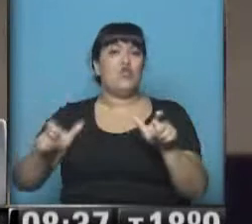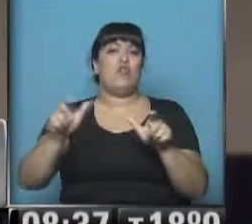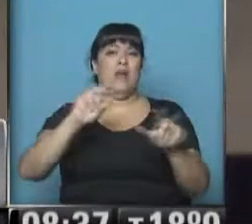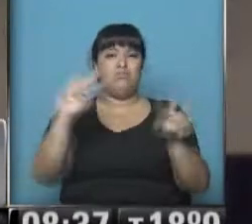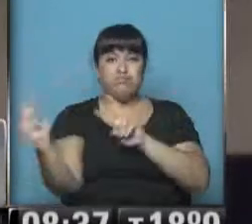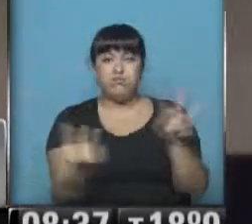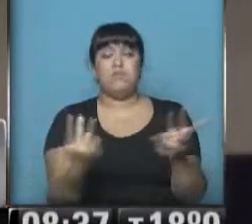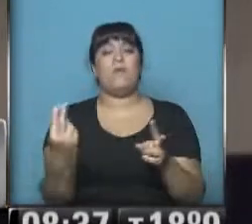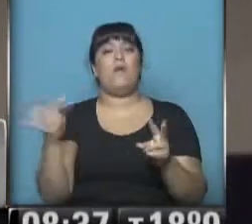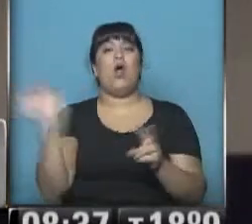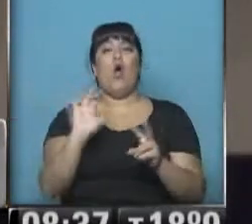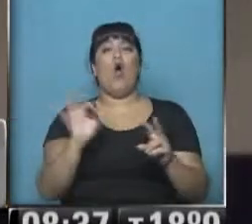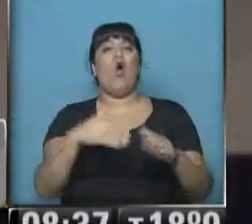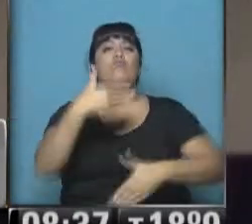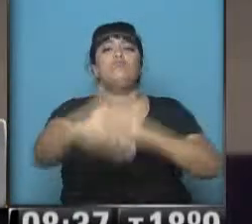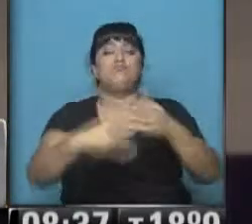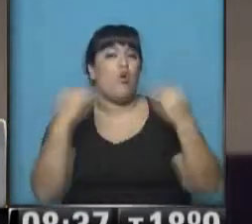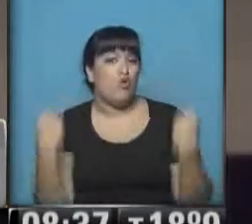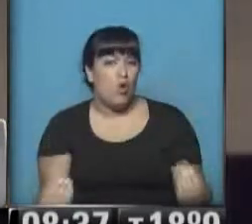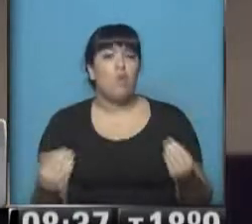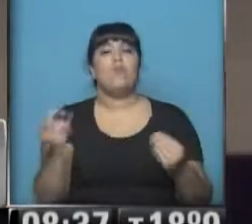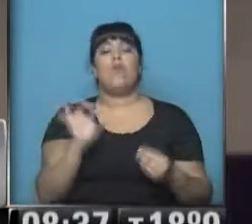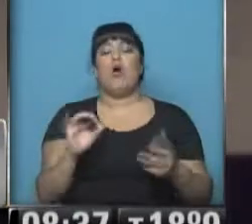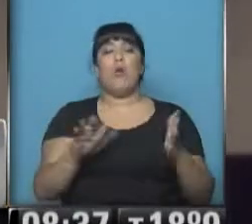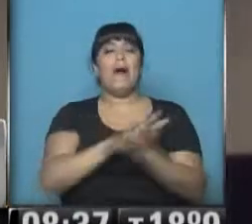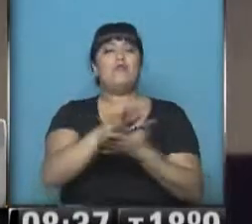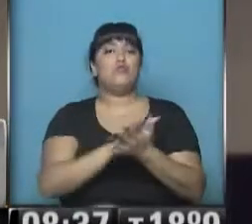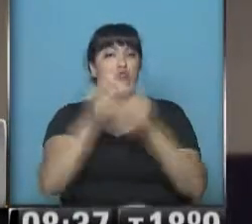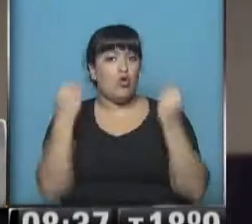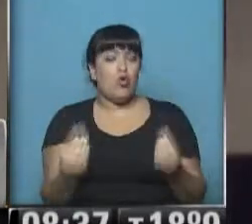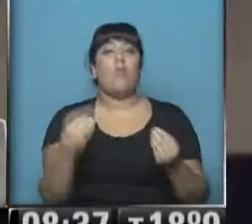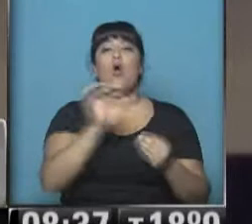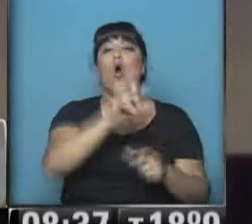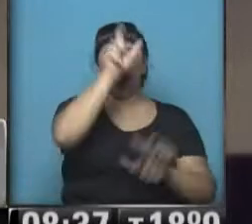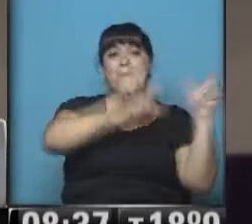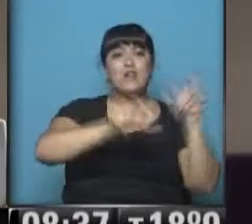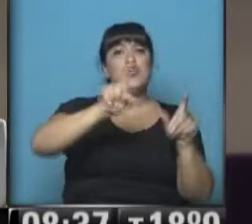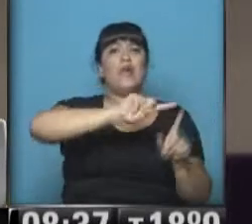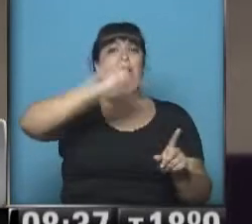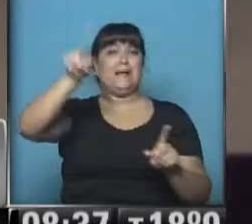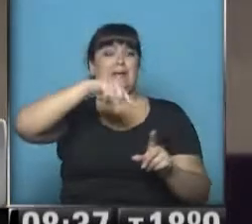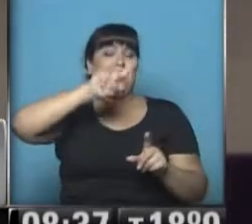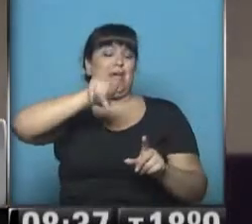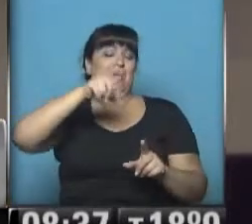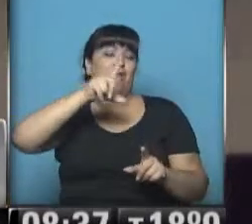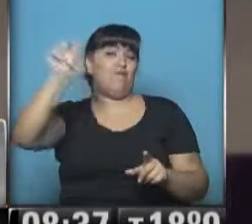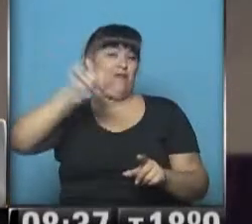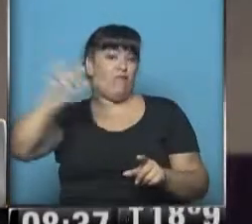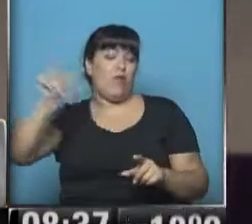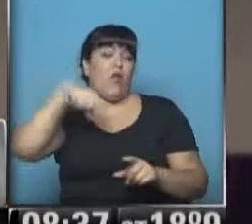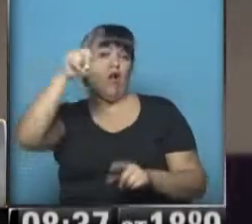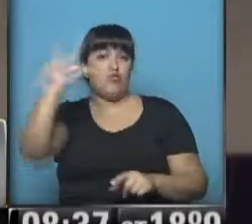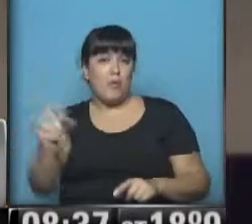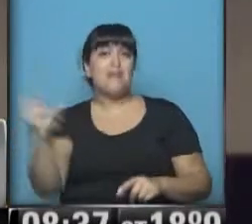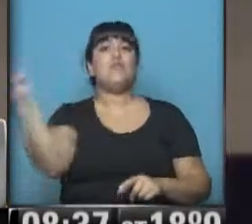se resarce esa situación cómo se compone los exiliados enorme cantidad de exiliados y también el tema de cómo